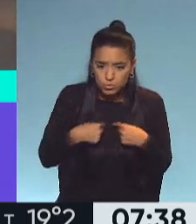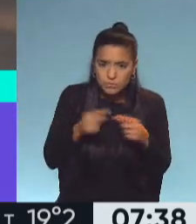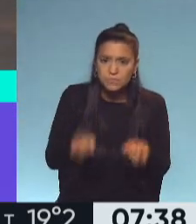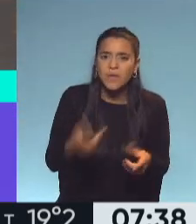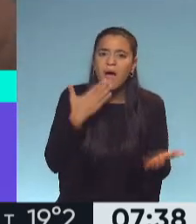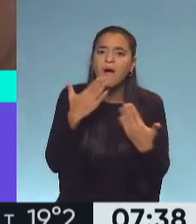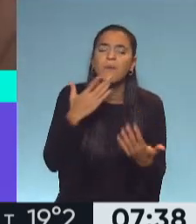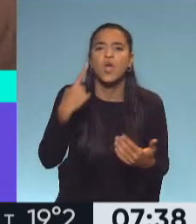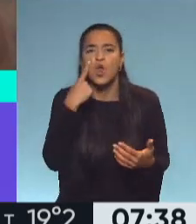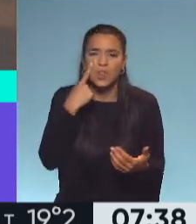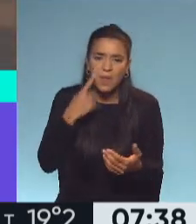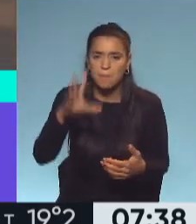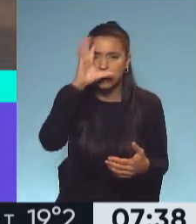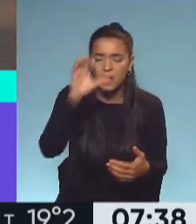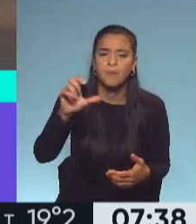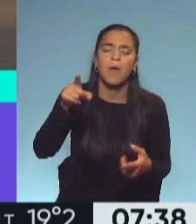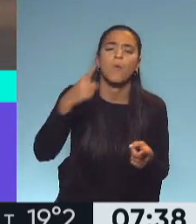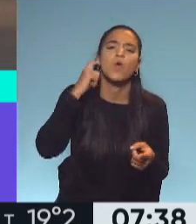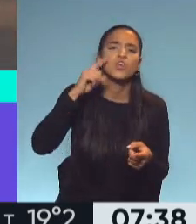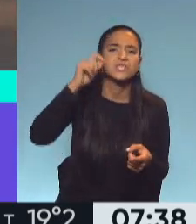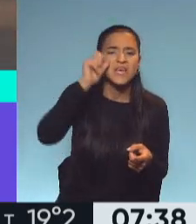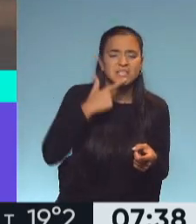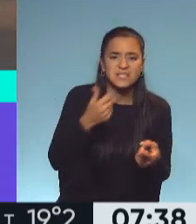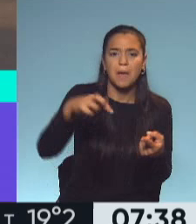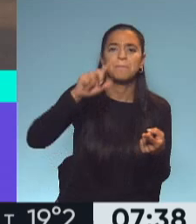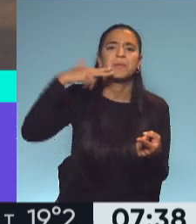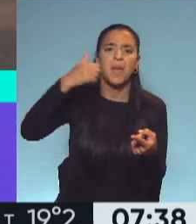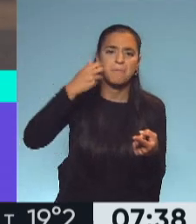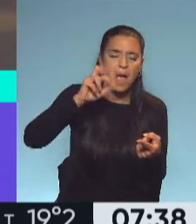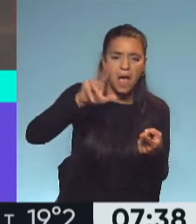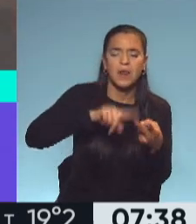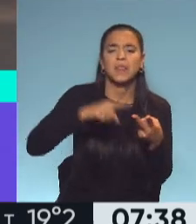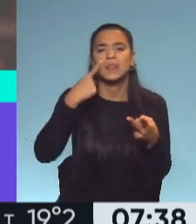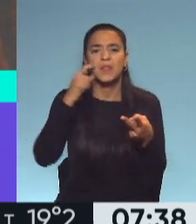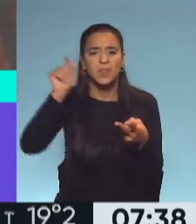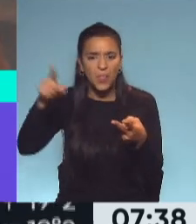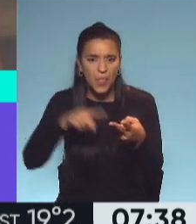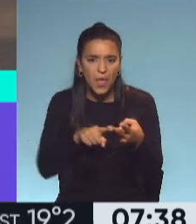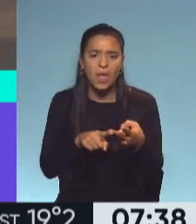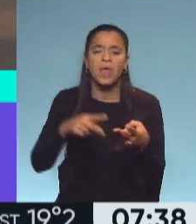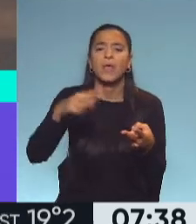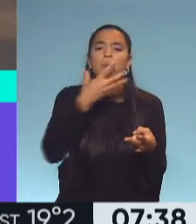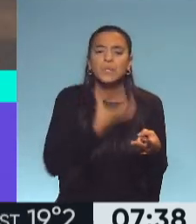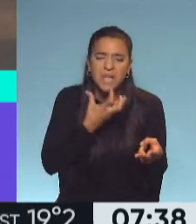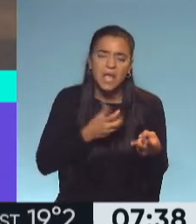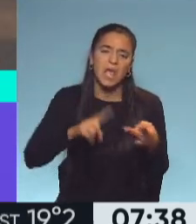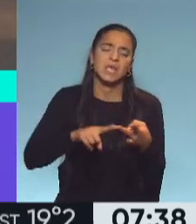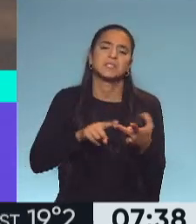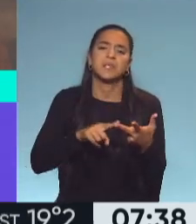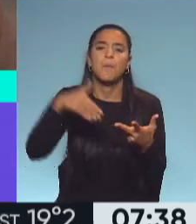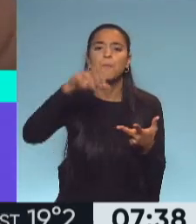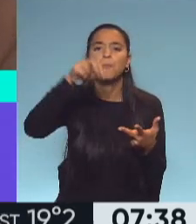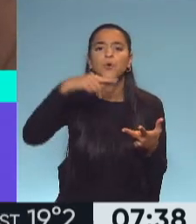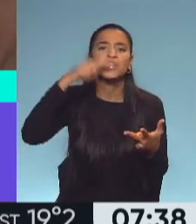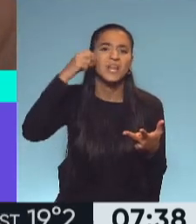con intendentes, recuerdo Martín Yesa de Pinamar, el intendente de Villa Gesell, el mismo